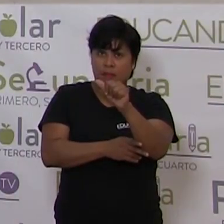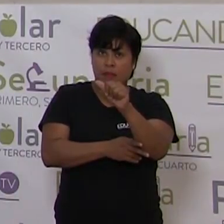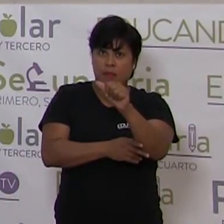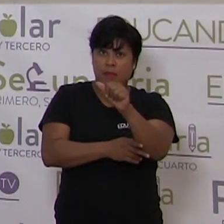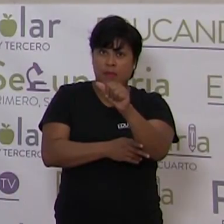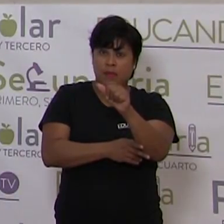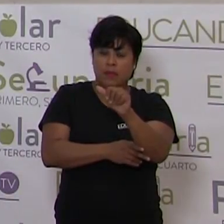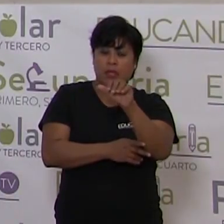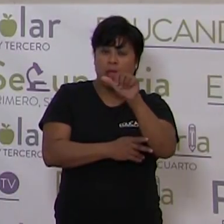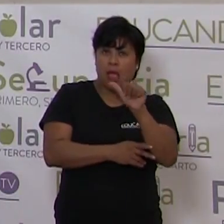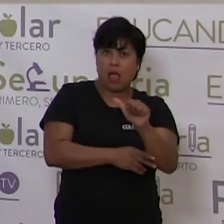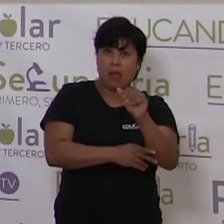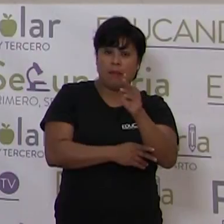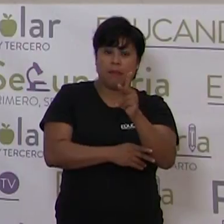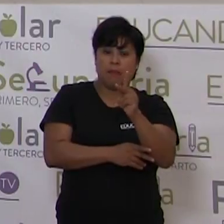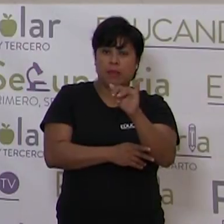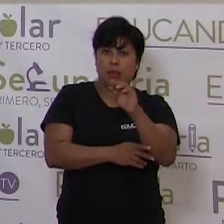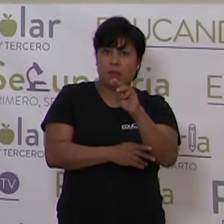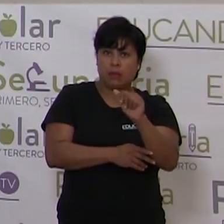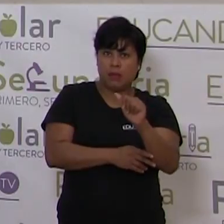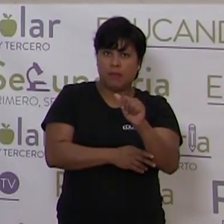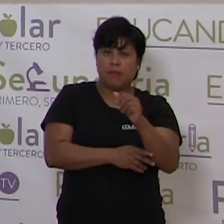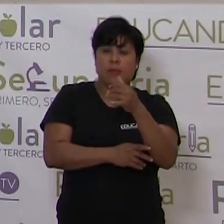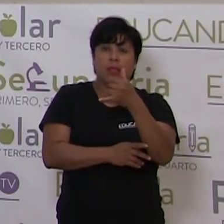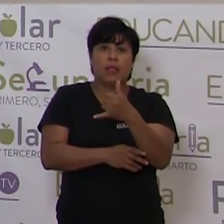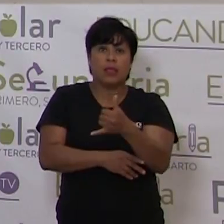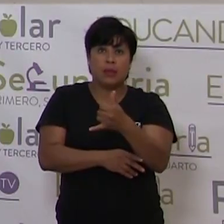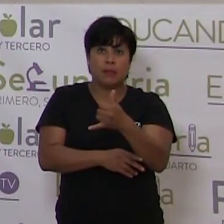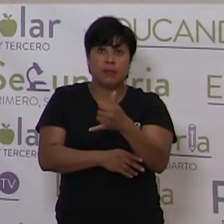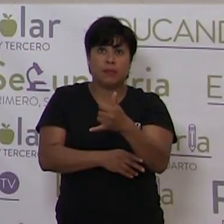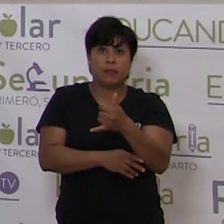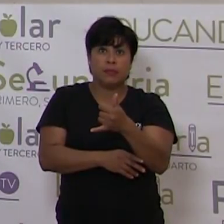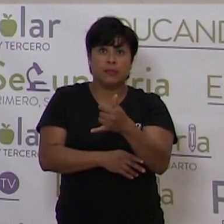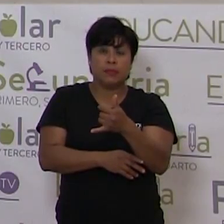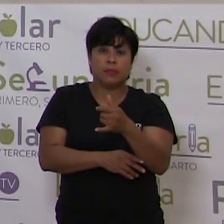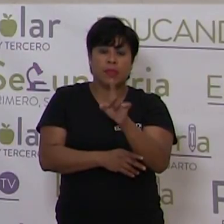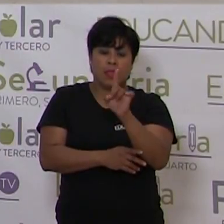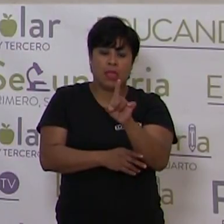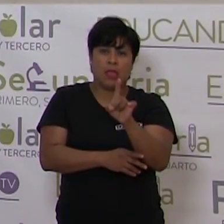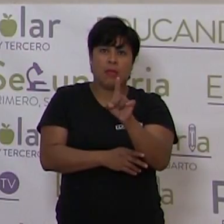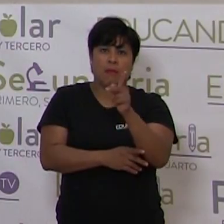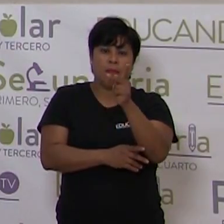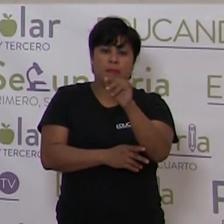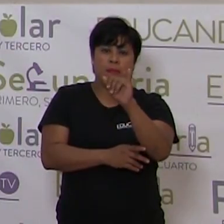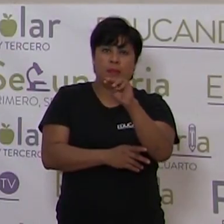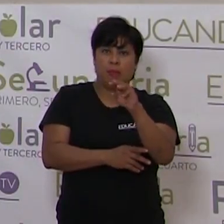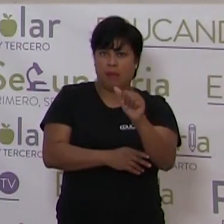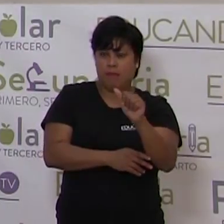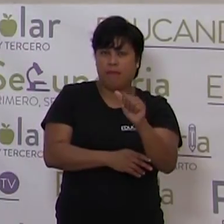en A' y D'.